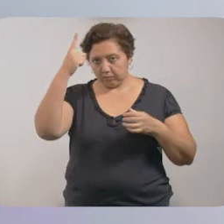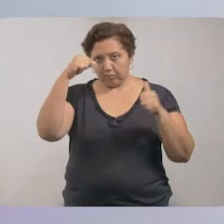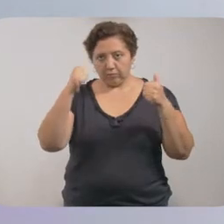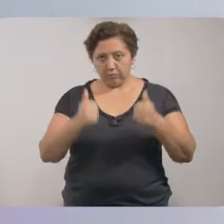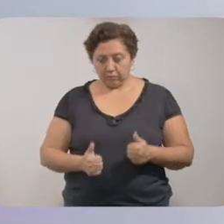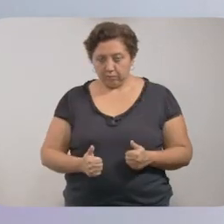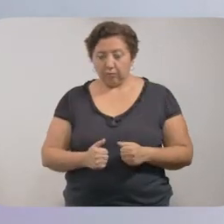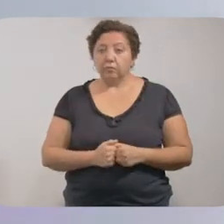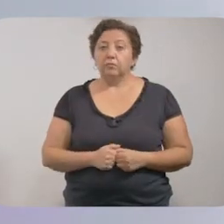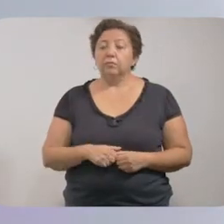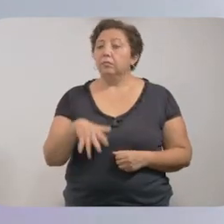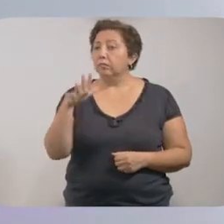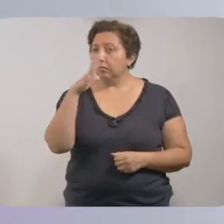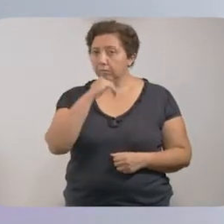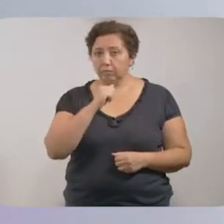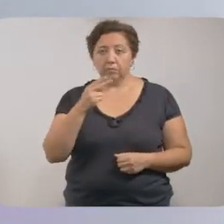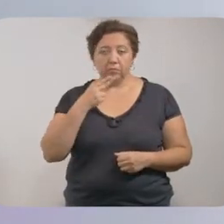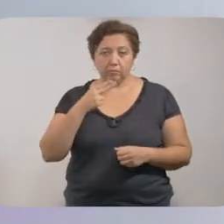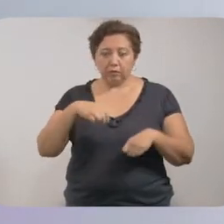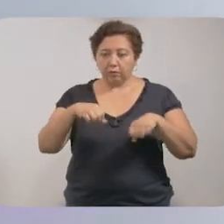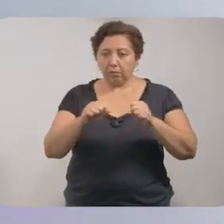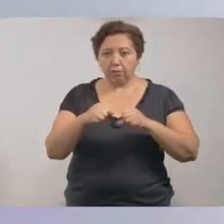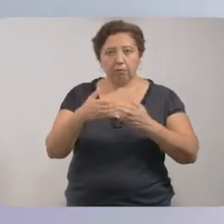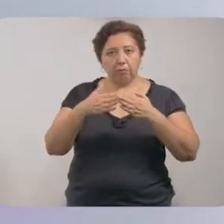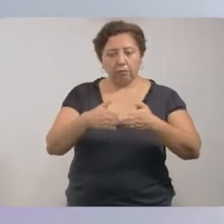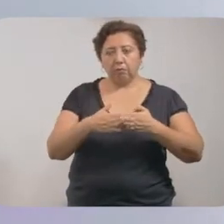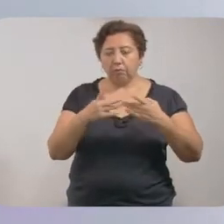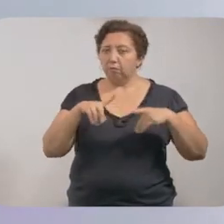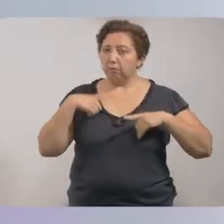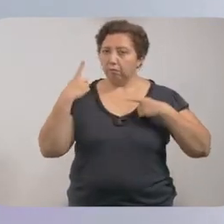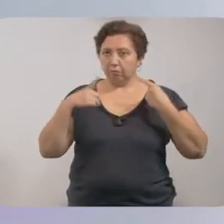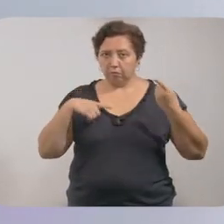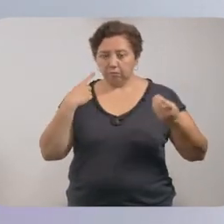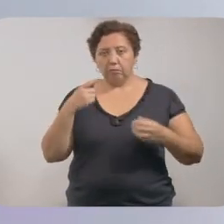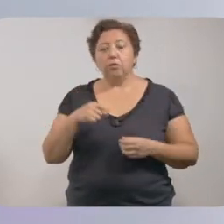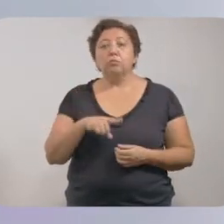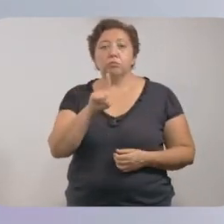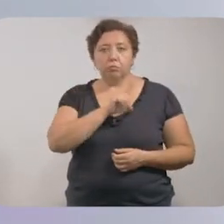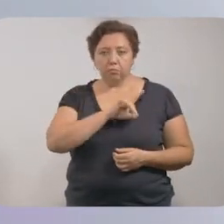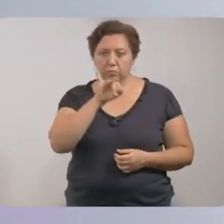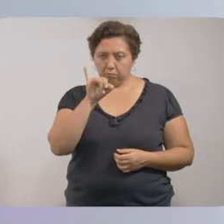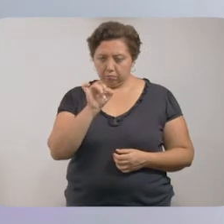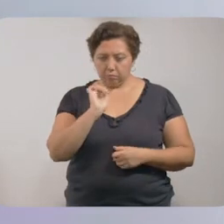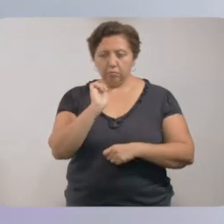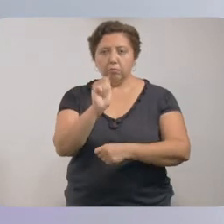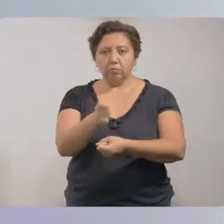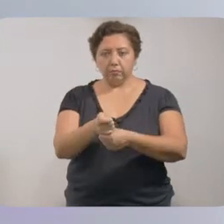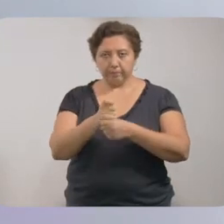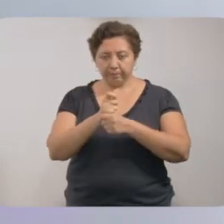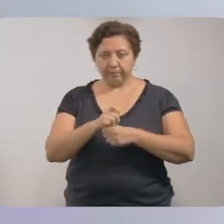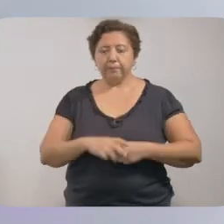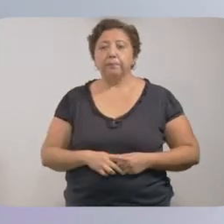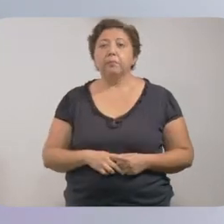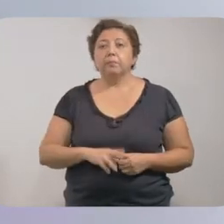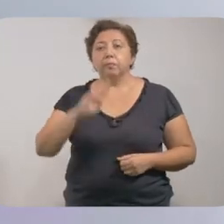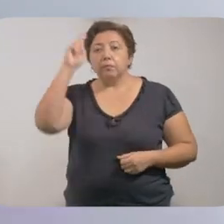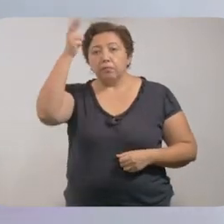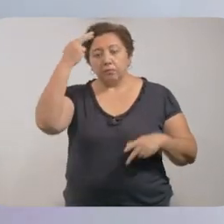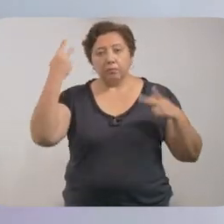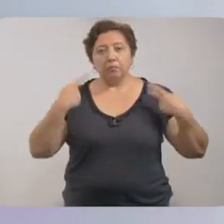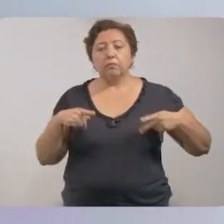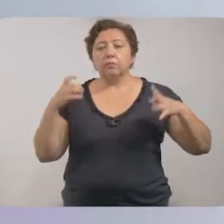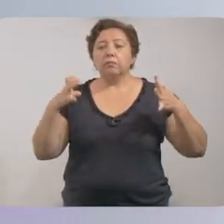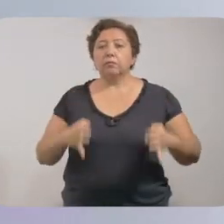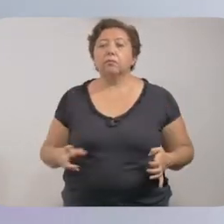estar en tierra y se prohibirá el uso de cualquier vehículo acuático con motor, excepto las dedicadas a la pesca ribereña. Se le recuerda a la gente